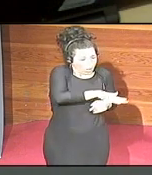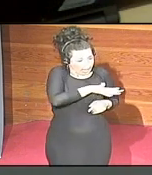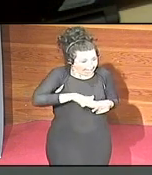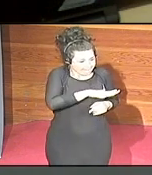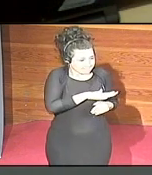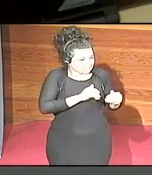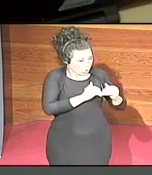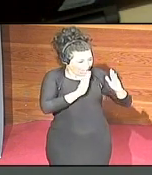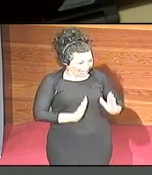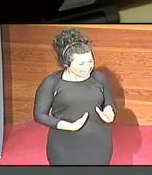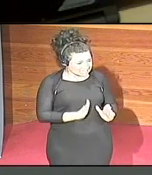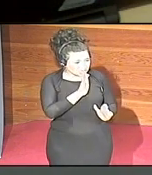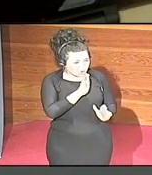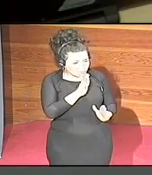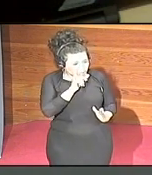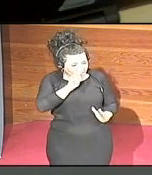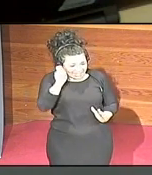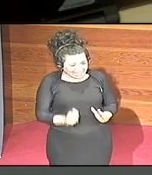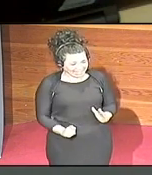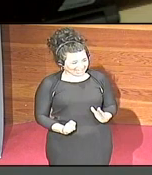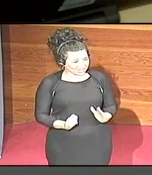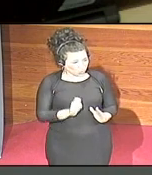porque Ucrania era ámbito doméstico